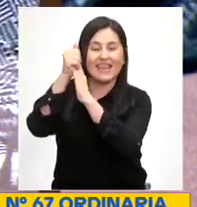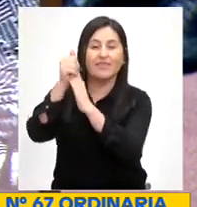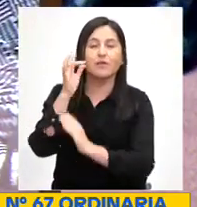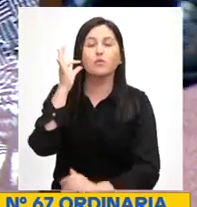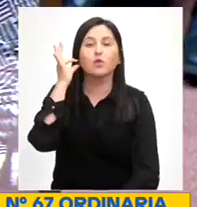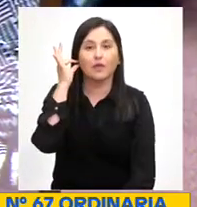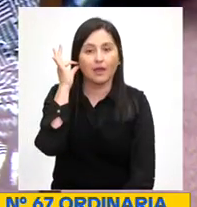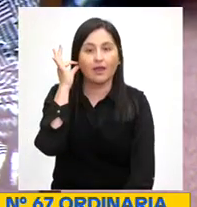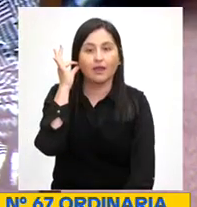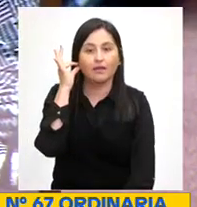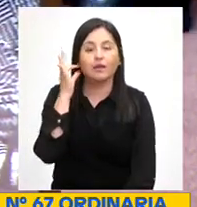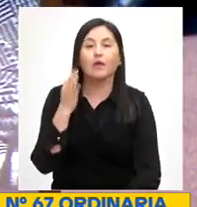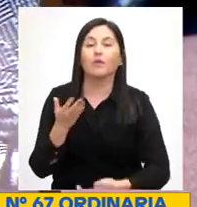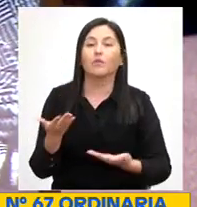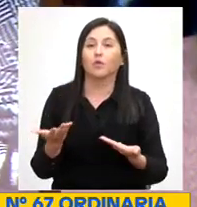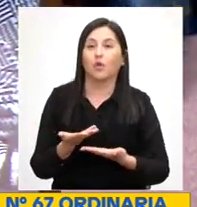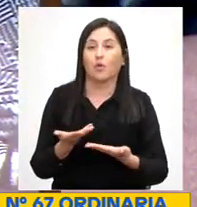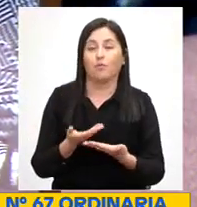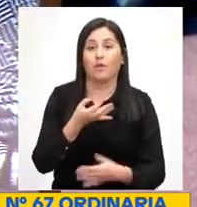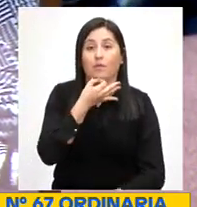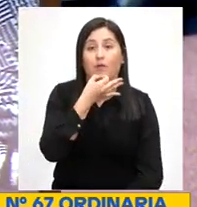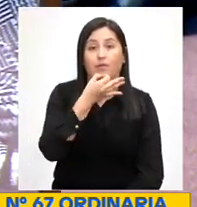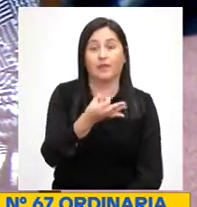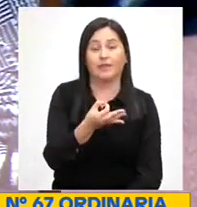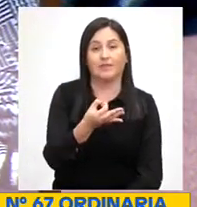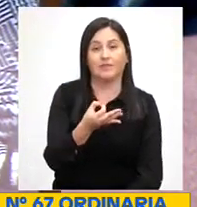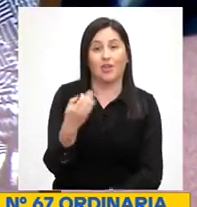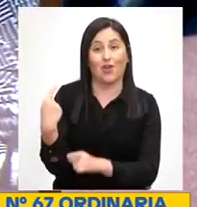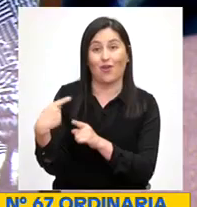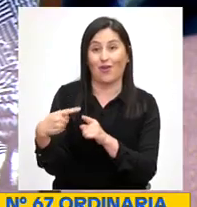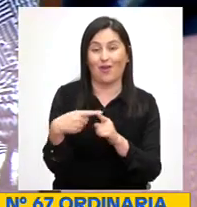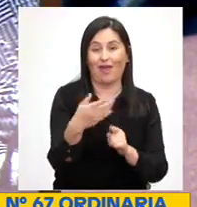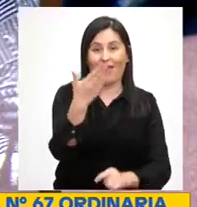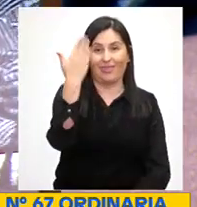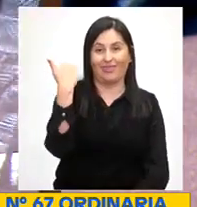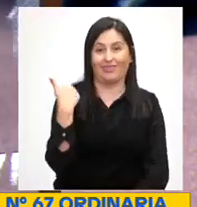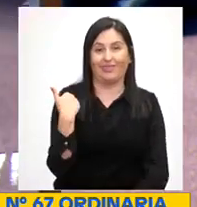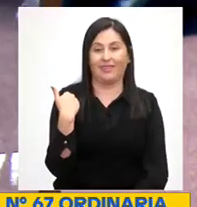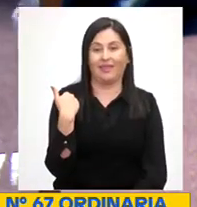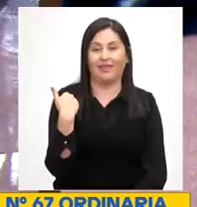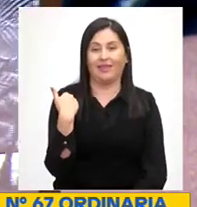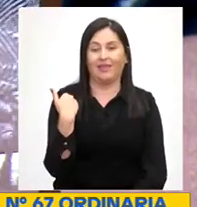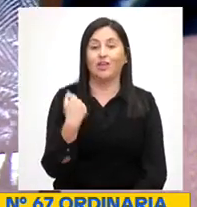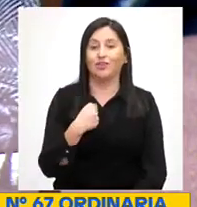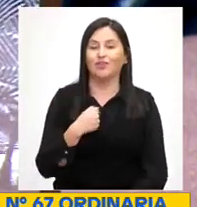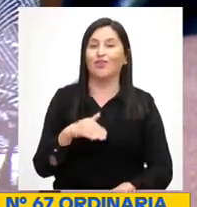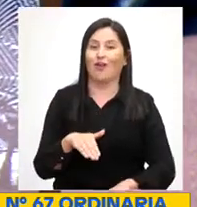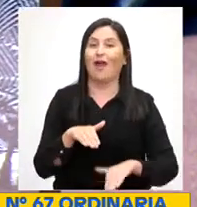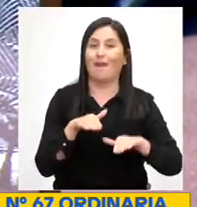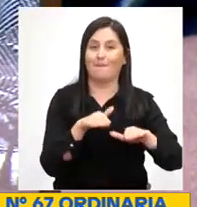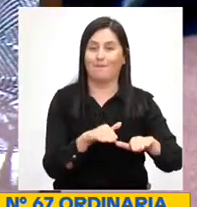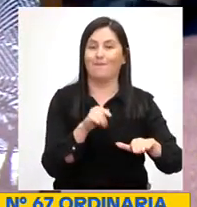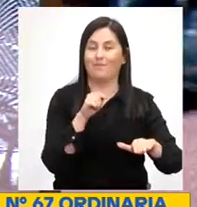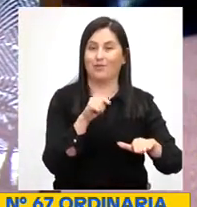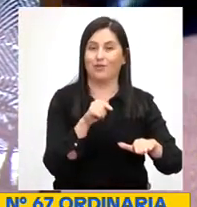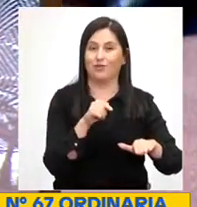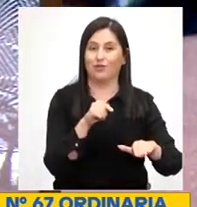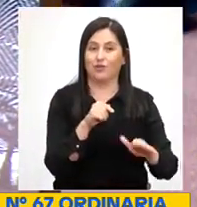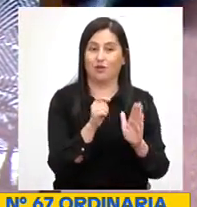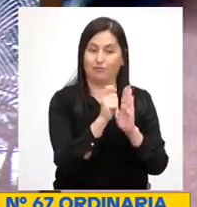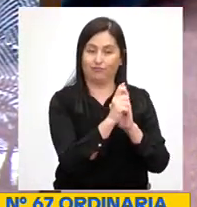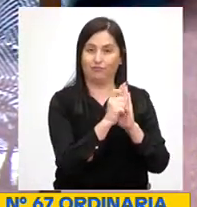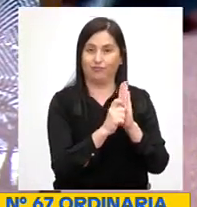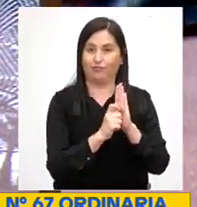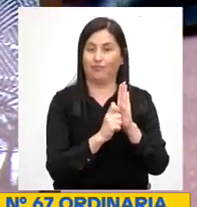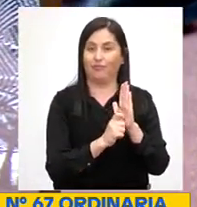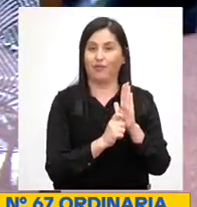como lo hemos señalado en otras oportunidades soy mocion de este proyecto de ley de una de